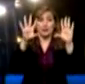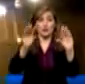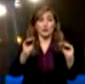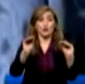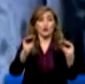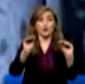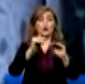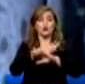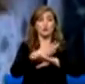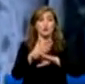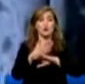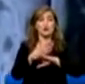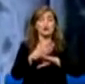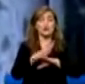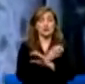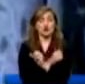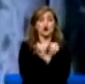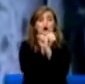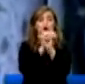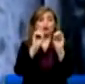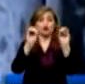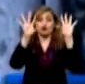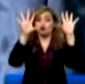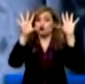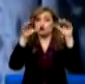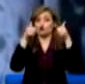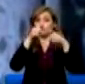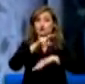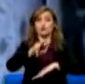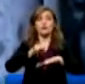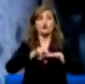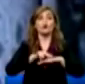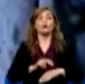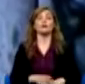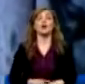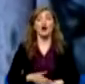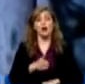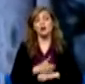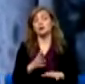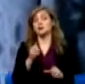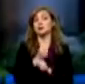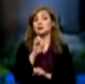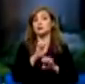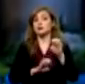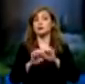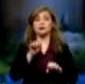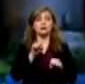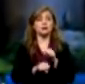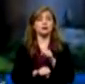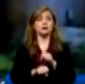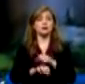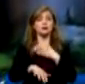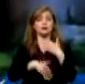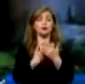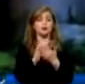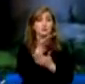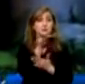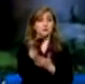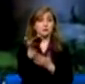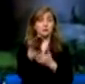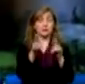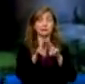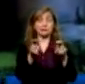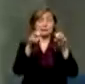se restableció en horas de la noche. Durante este día, las autoridades realizarán una evaluación de los daños presentados por este